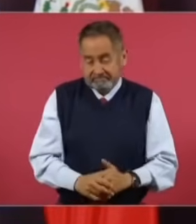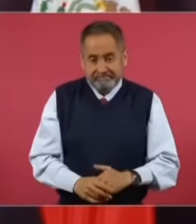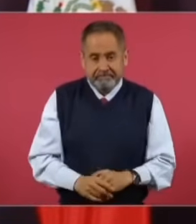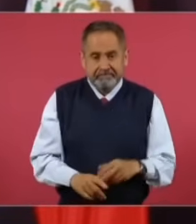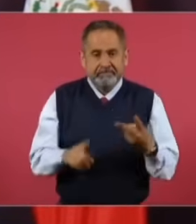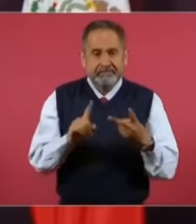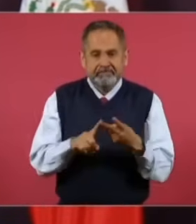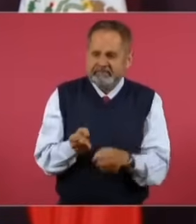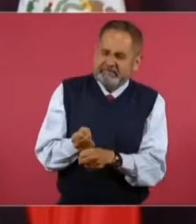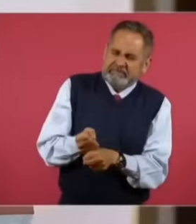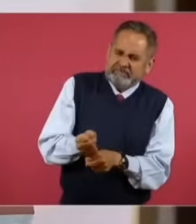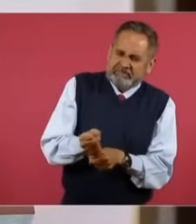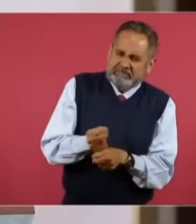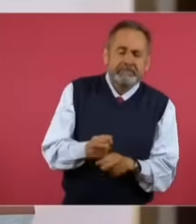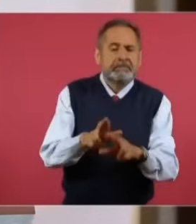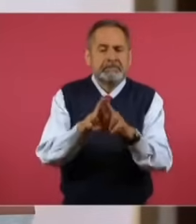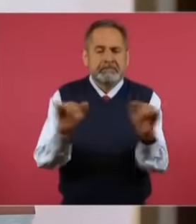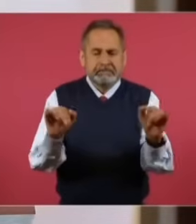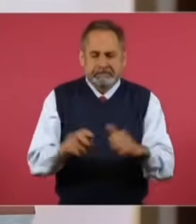No se torturó a nadie.